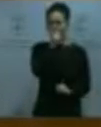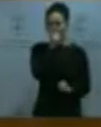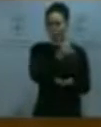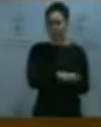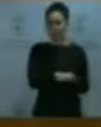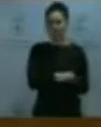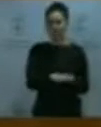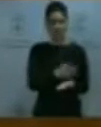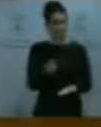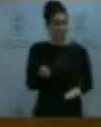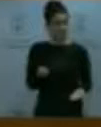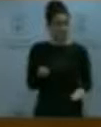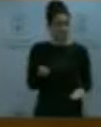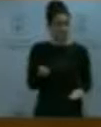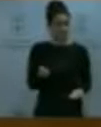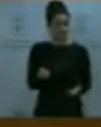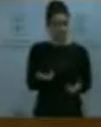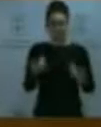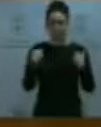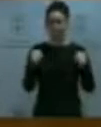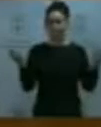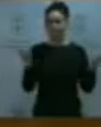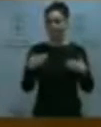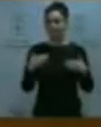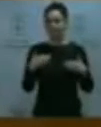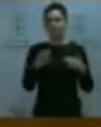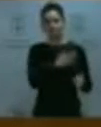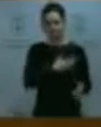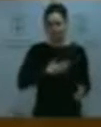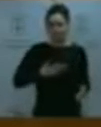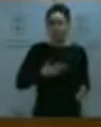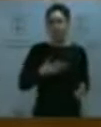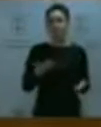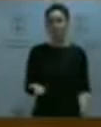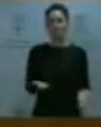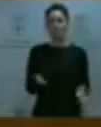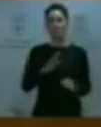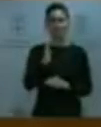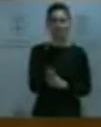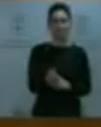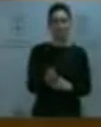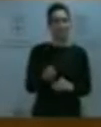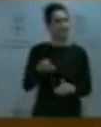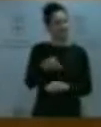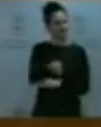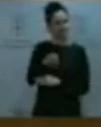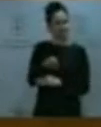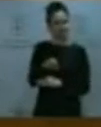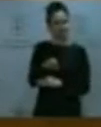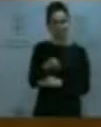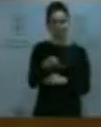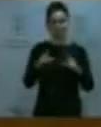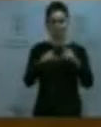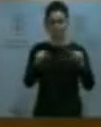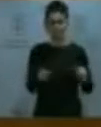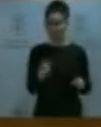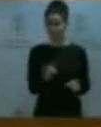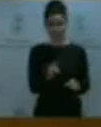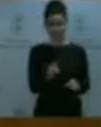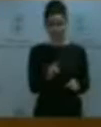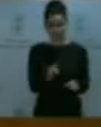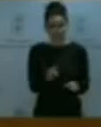irresponsables han pretendido, causaría un daño letal en Asturias que nosotros, desde luego, queremos poner la voz, la